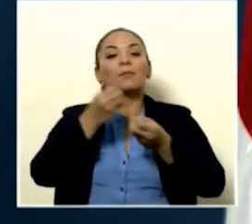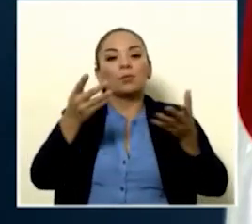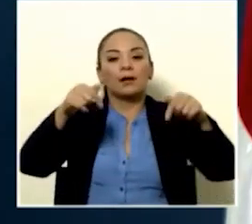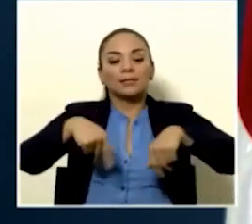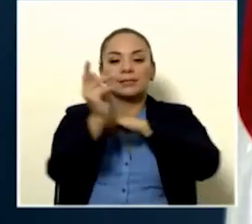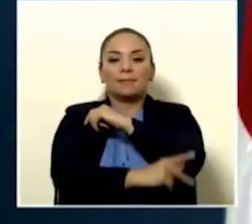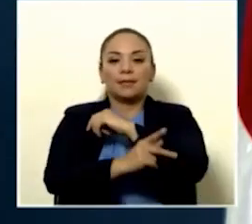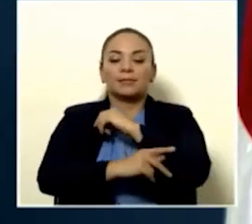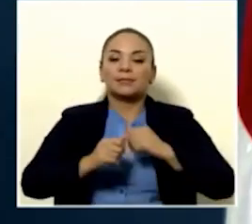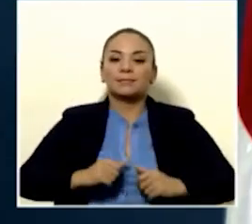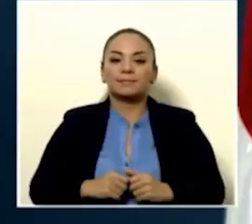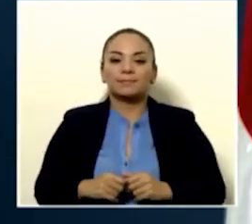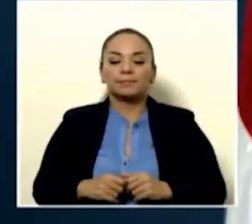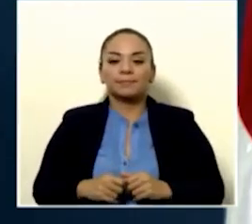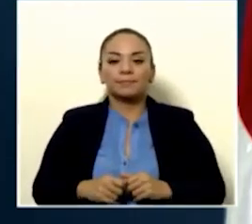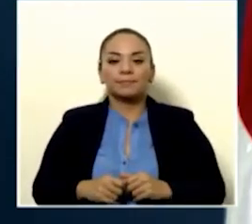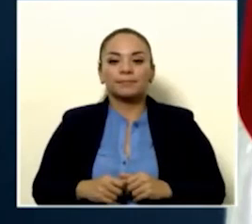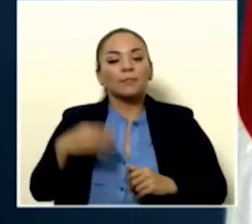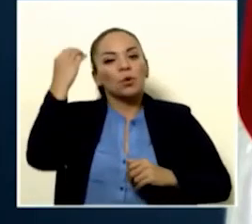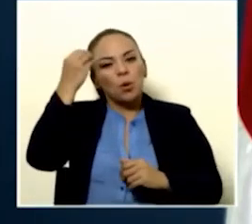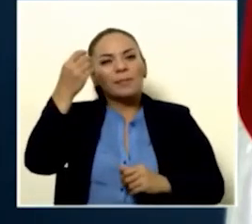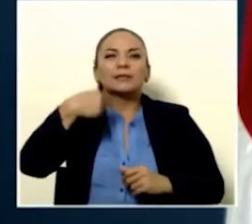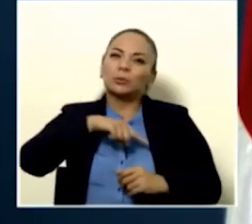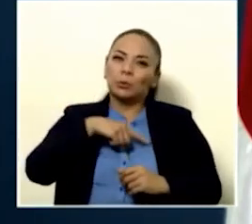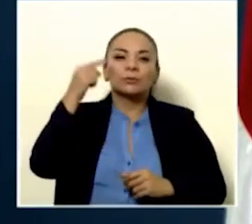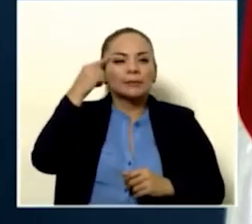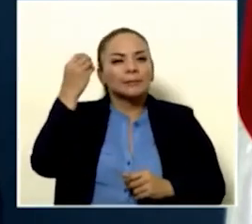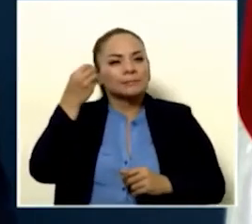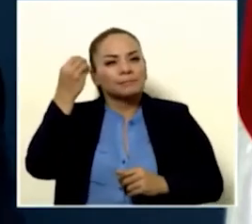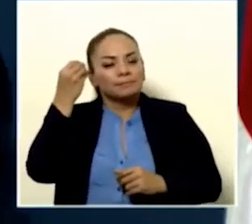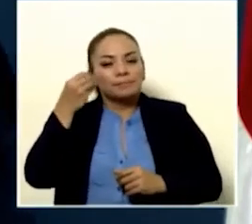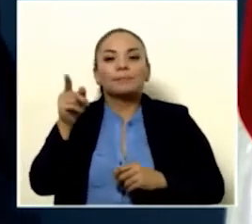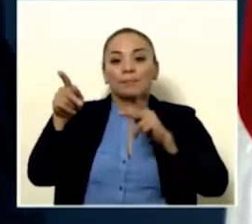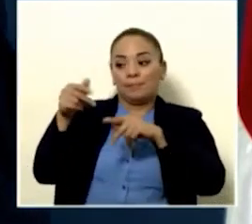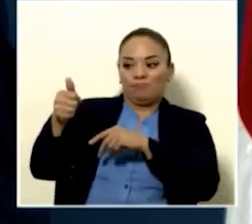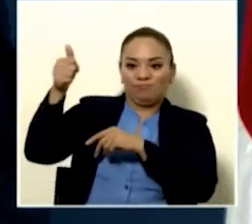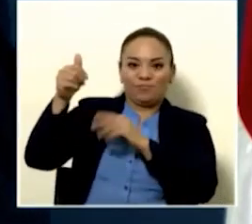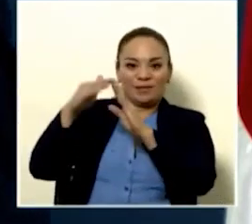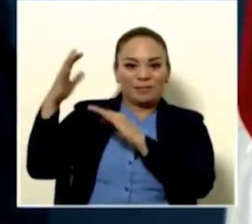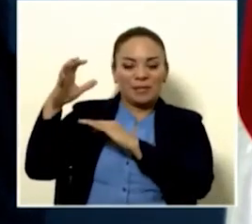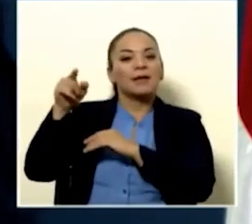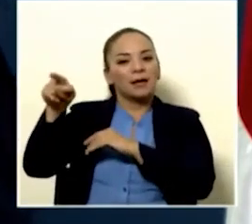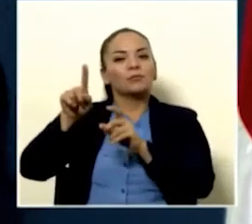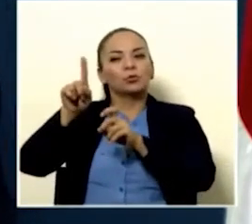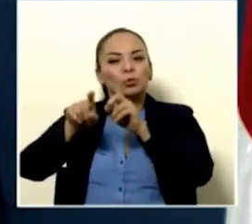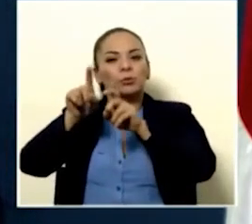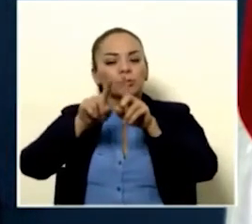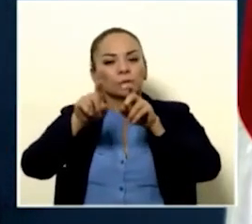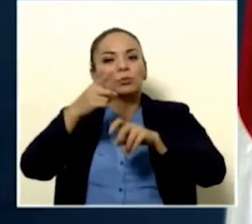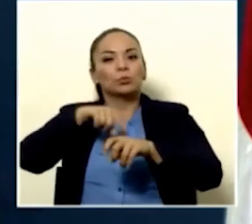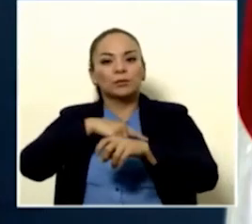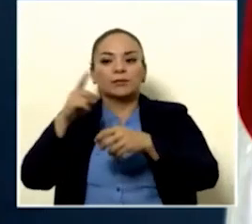pública en este país. Obviamente lo pensamos muchísimo. El canciller hizo consultas con